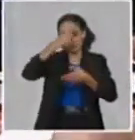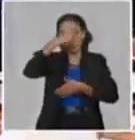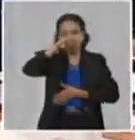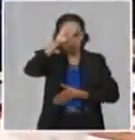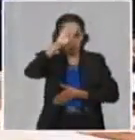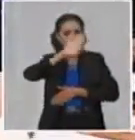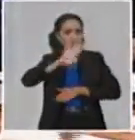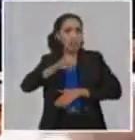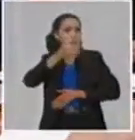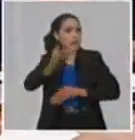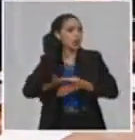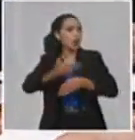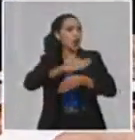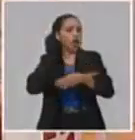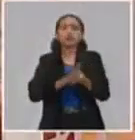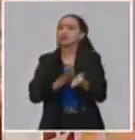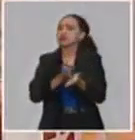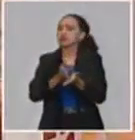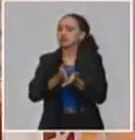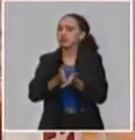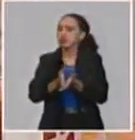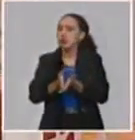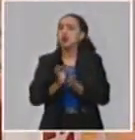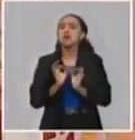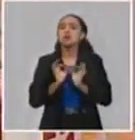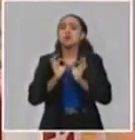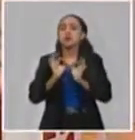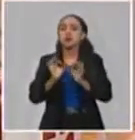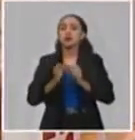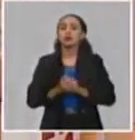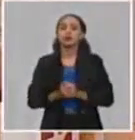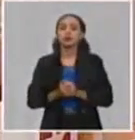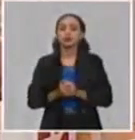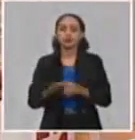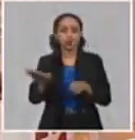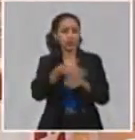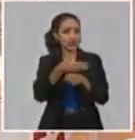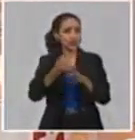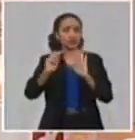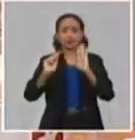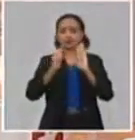día, sigue una serie de principios